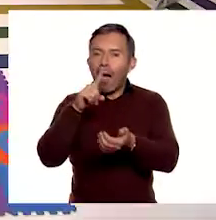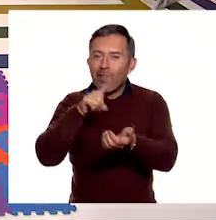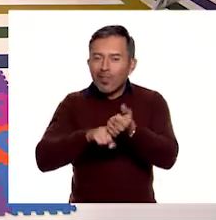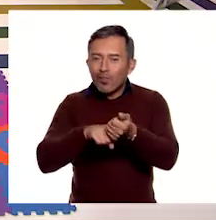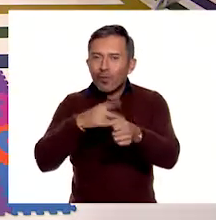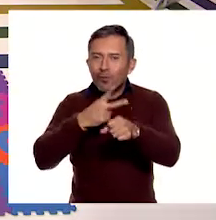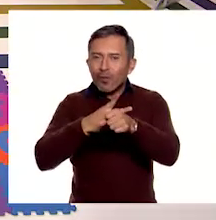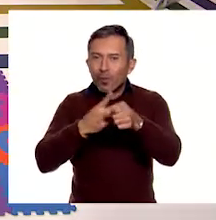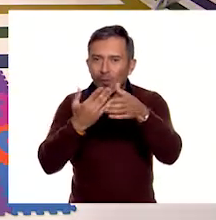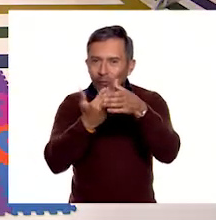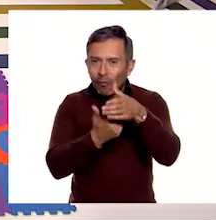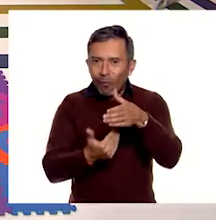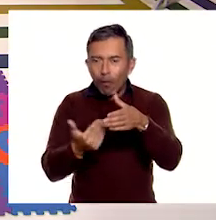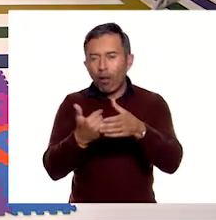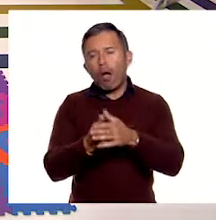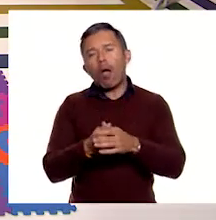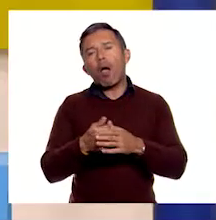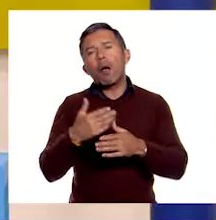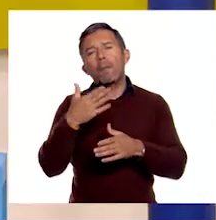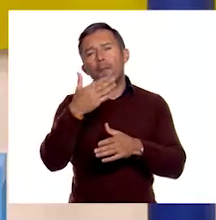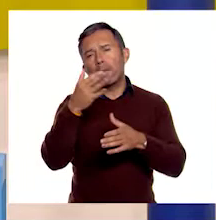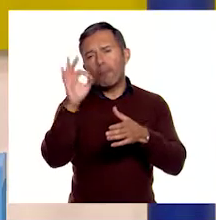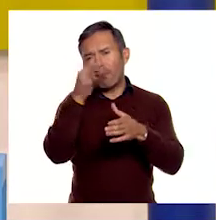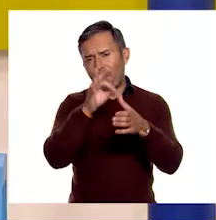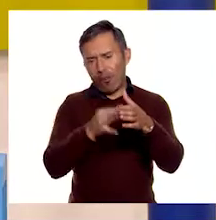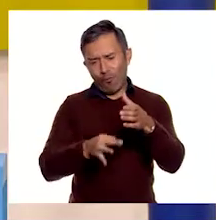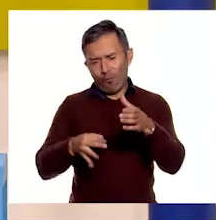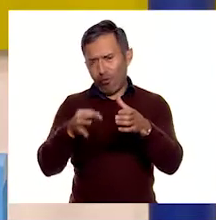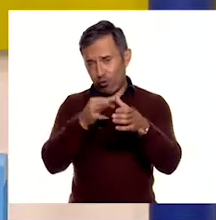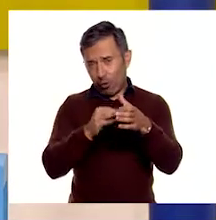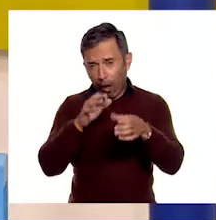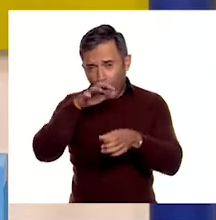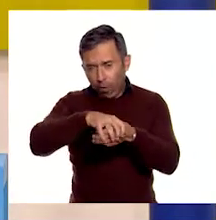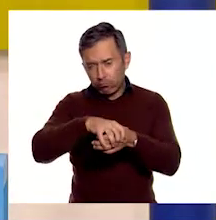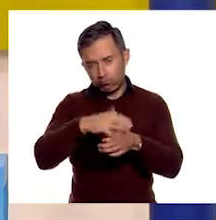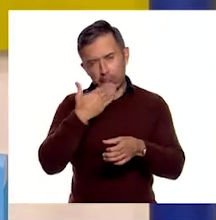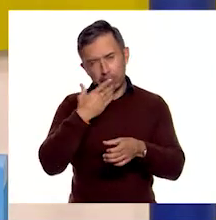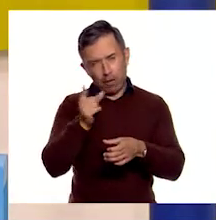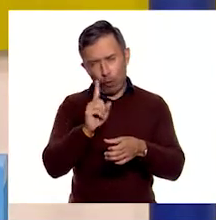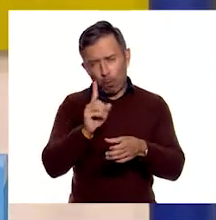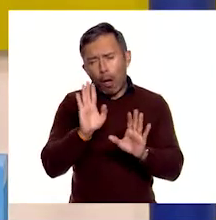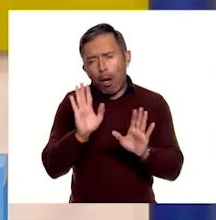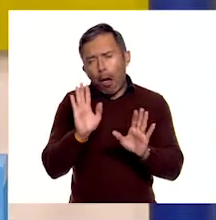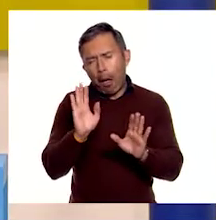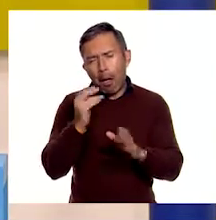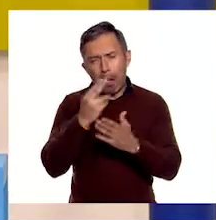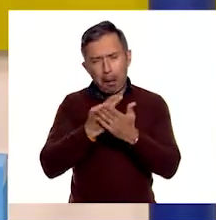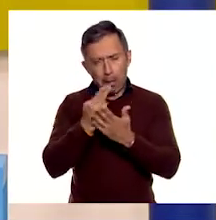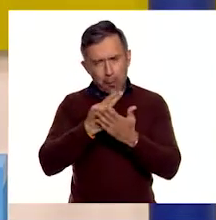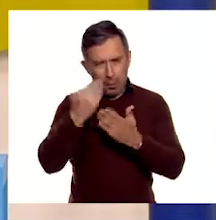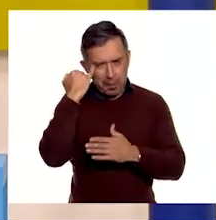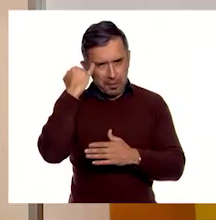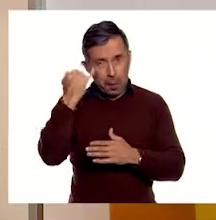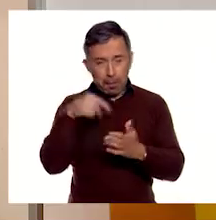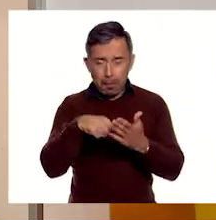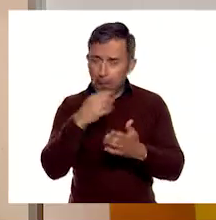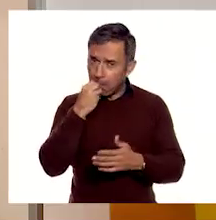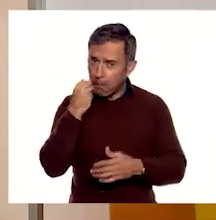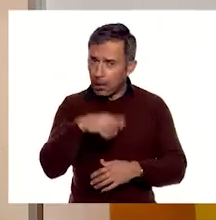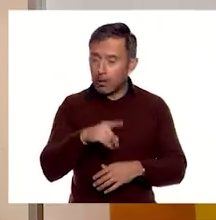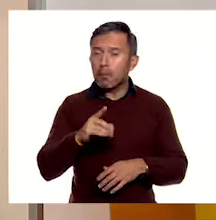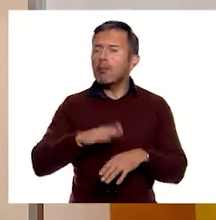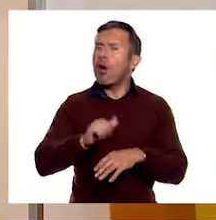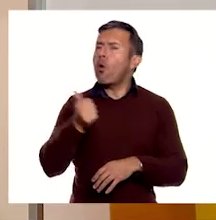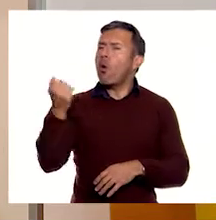es. Aunque no sería bueno tener mariposas, pero este es un efecto muy, muy bonito. Ok. ¿Y el otro cómo funciona, y maestra? Y el